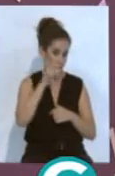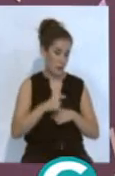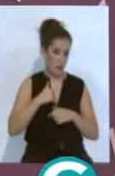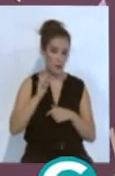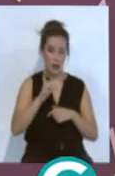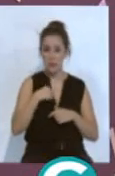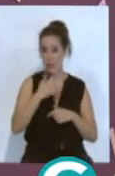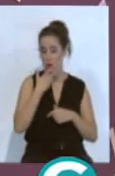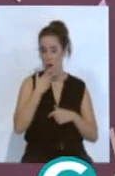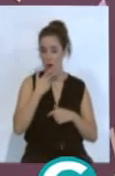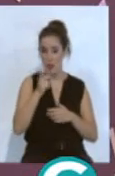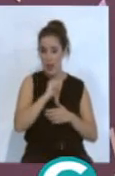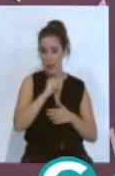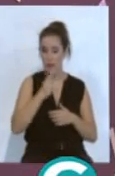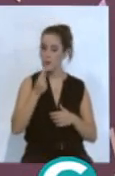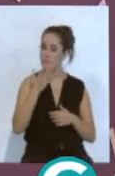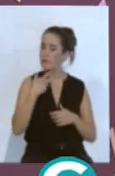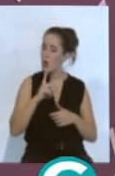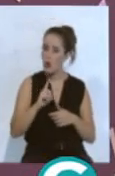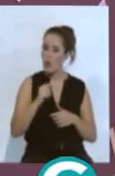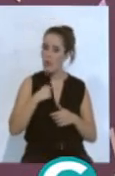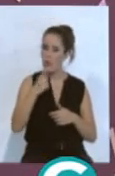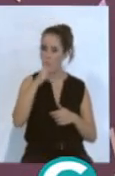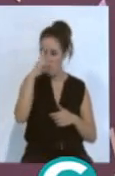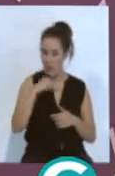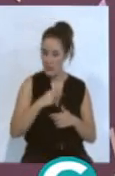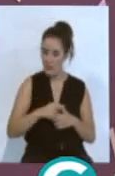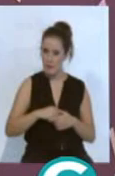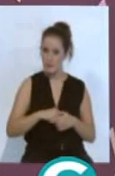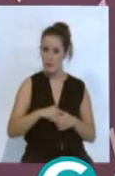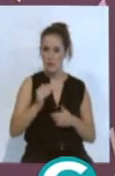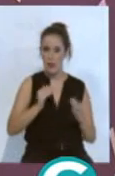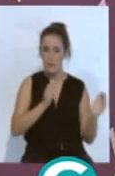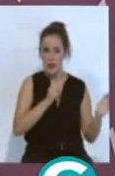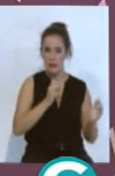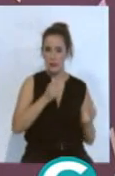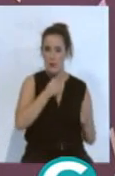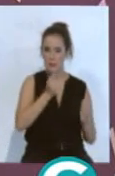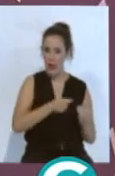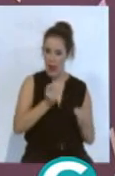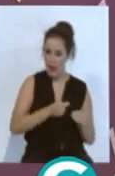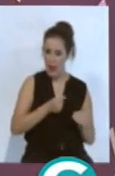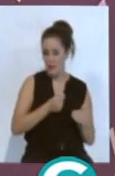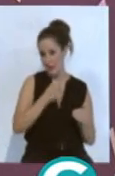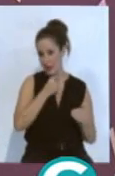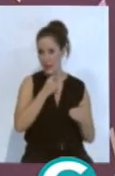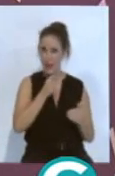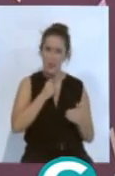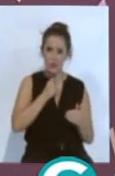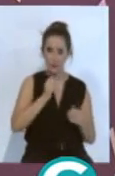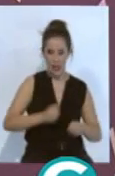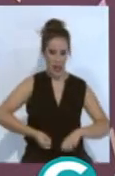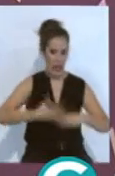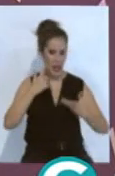¿no?, y su inmenso legado, no conoce del todo a tu padre. Esa parte malaje, graciosa, elaje que te sale de